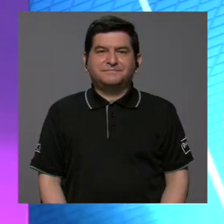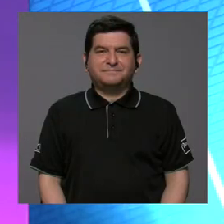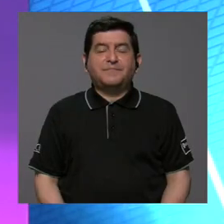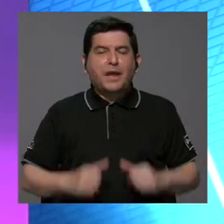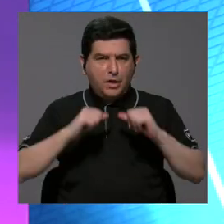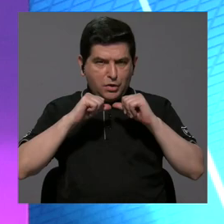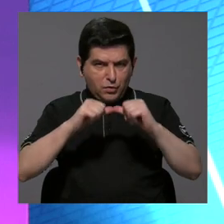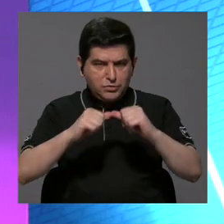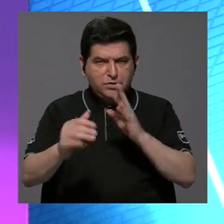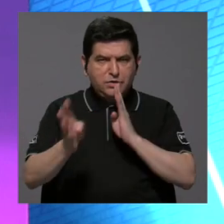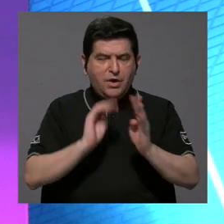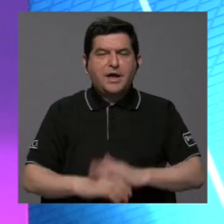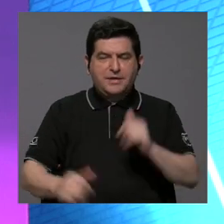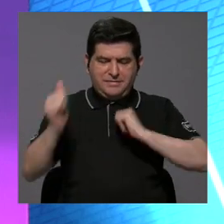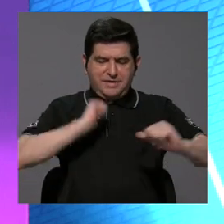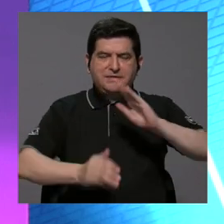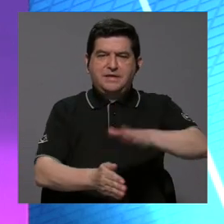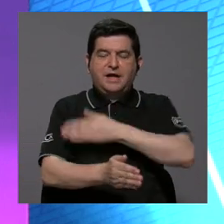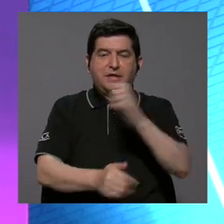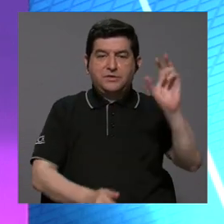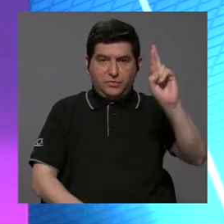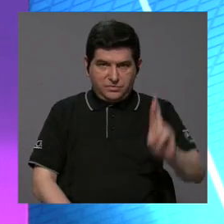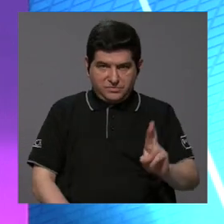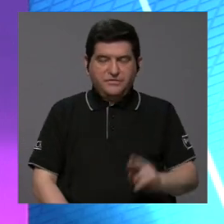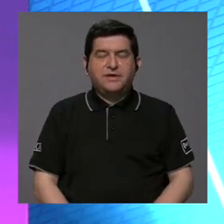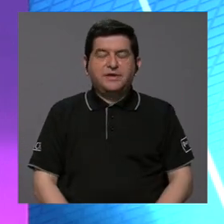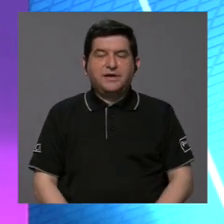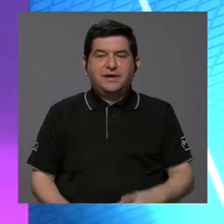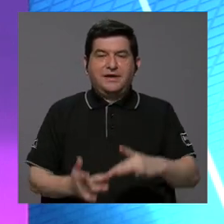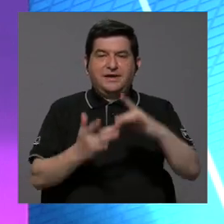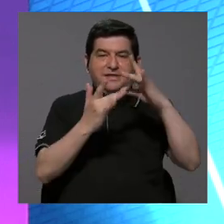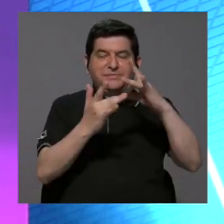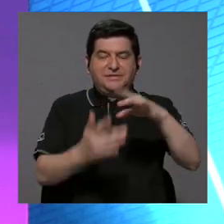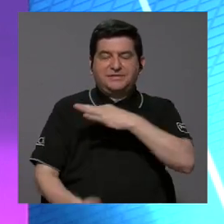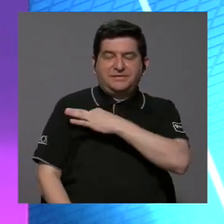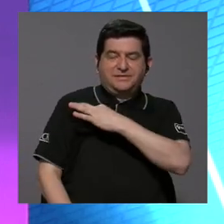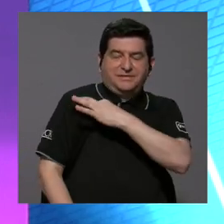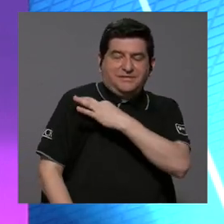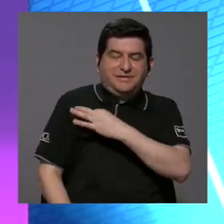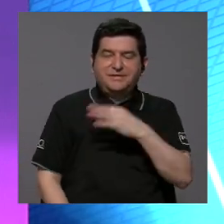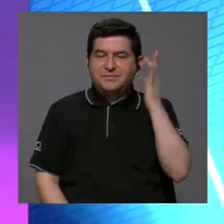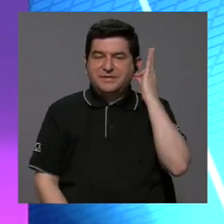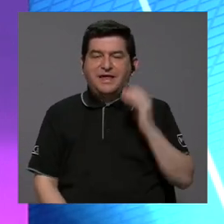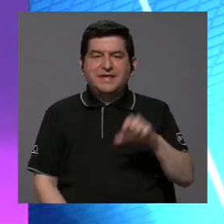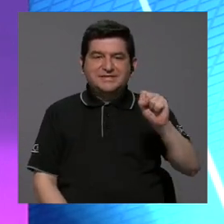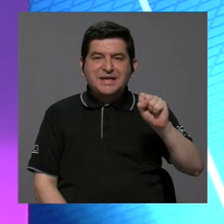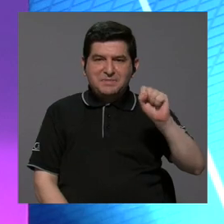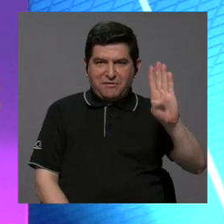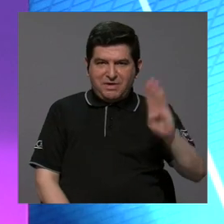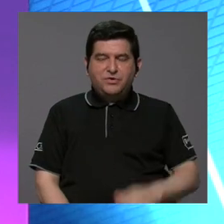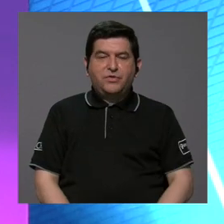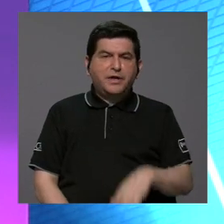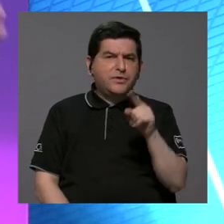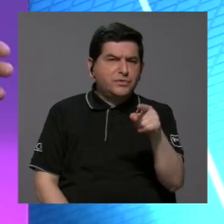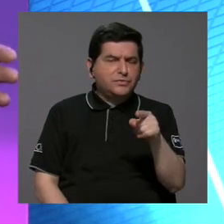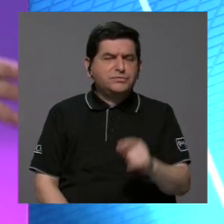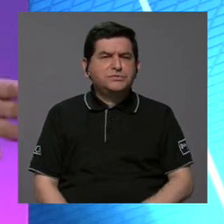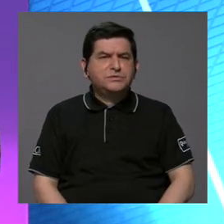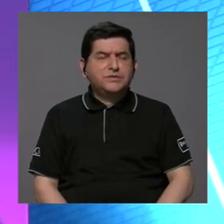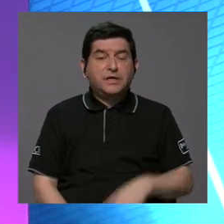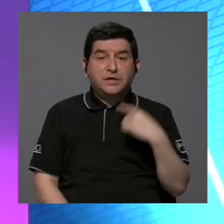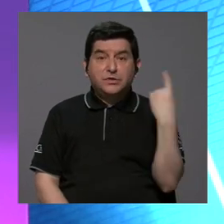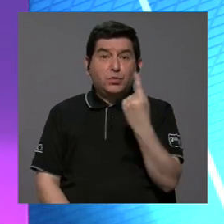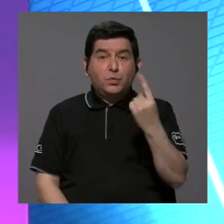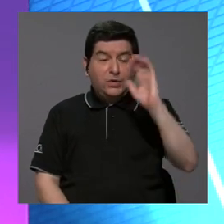continuamos hablando del teatro musical en Costa Rica con nuestra invitada especial Silvia baltodano Silvia llegaste y fuiste